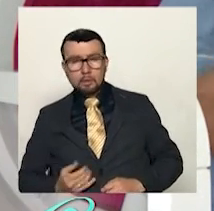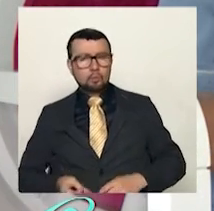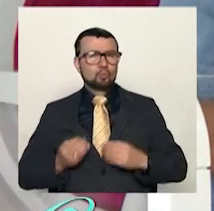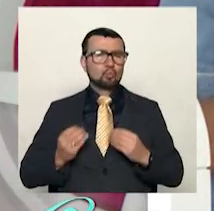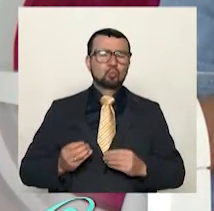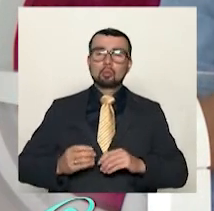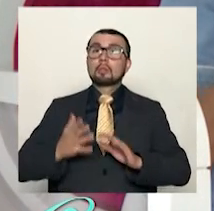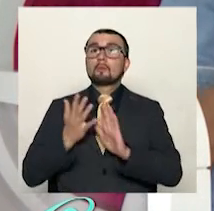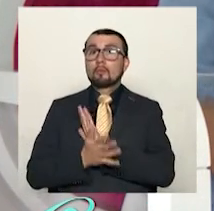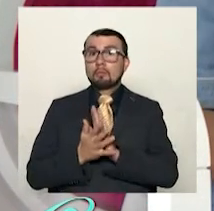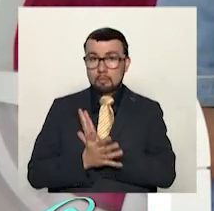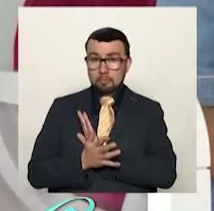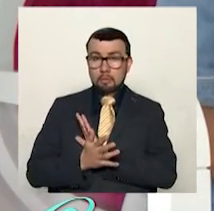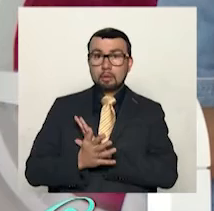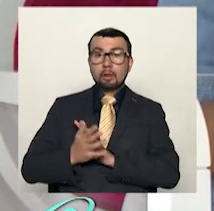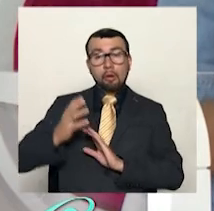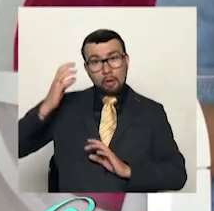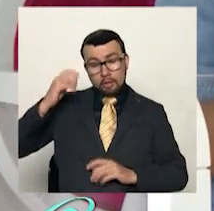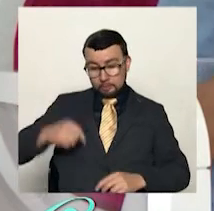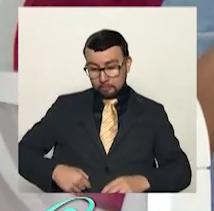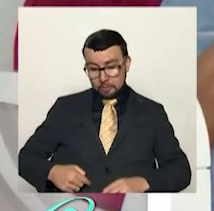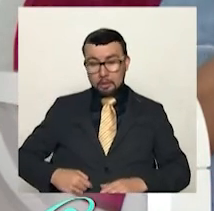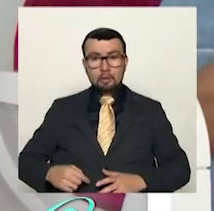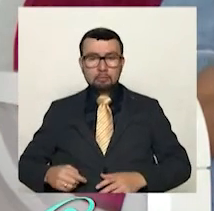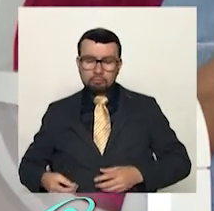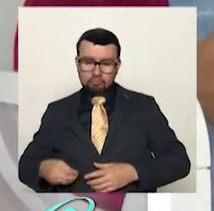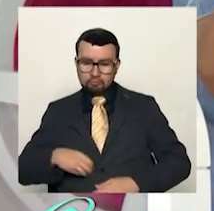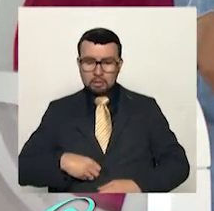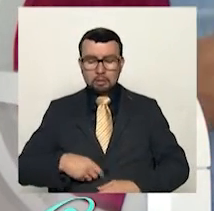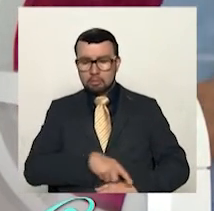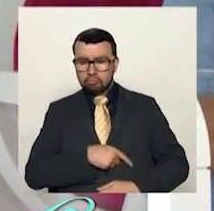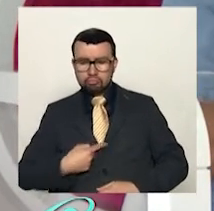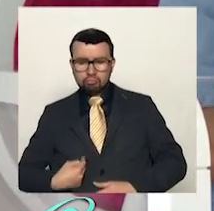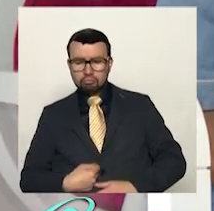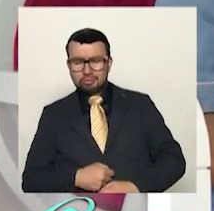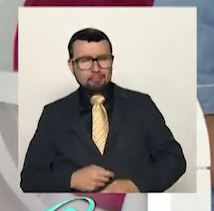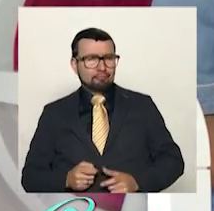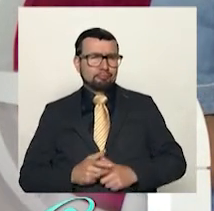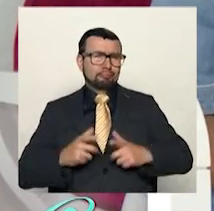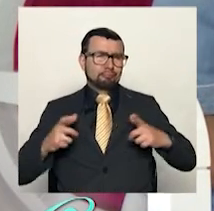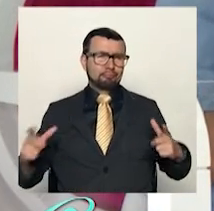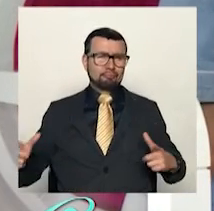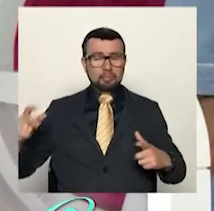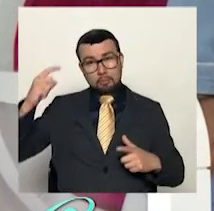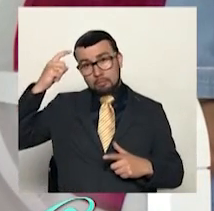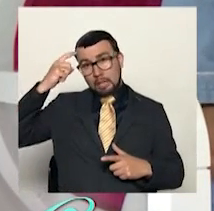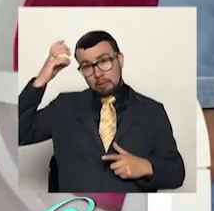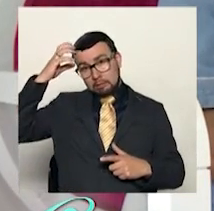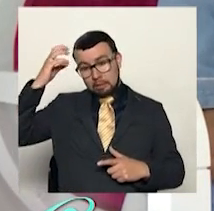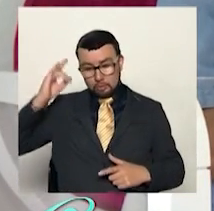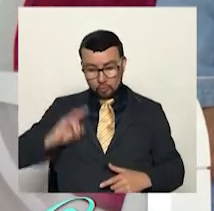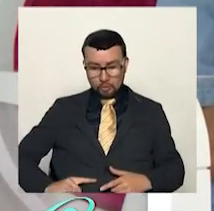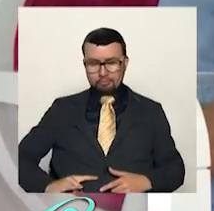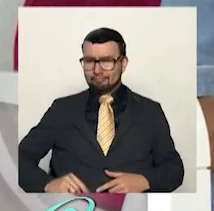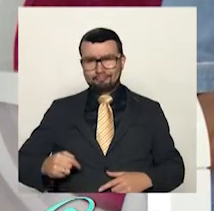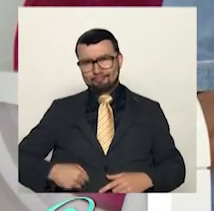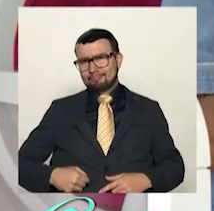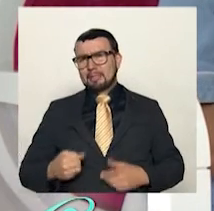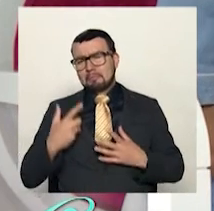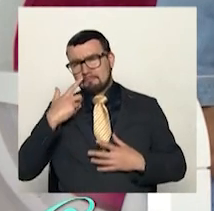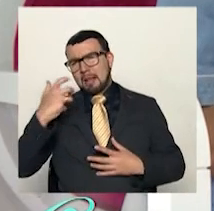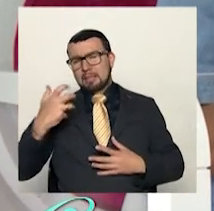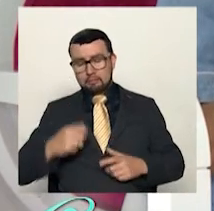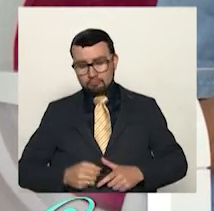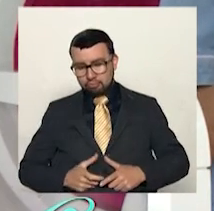entre cerebro intestinal y entre intestino y cerebro que la que hay entre cerebro e intestino. Entonces imagínense la maravilla